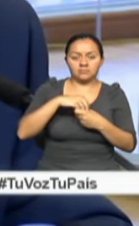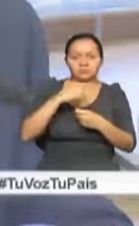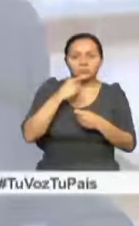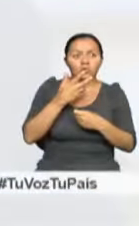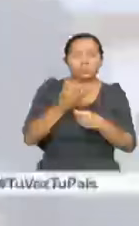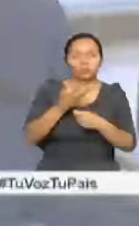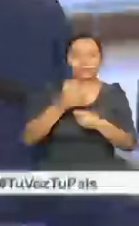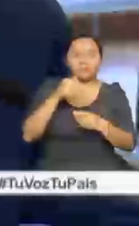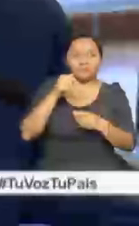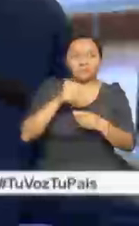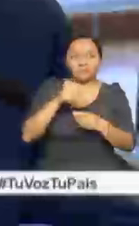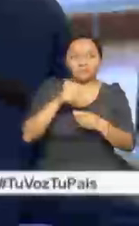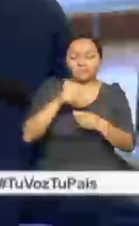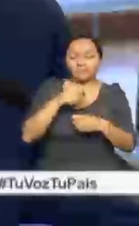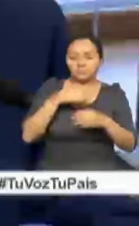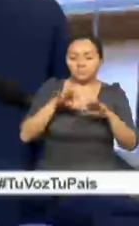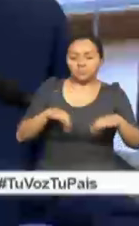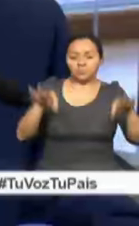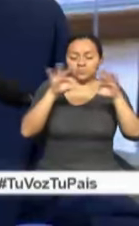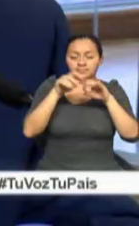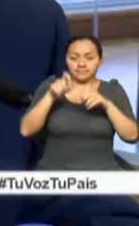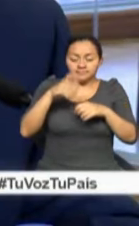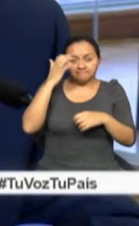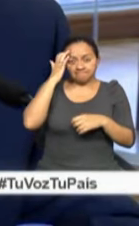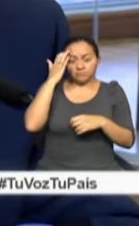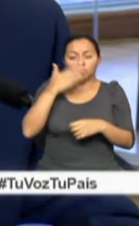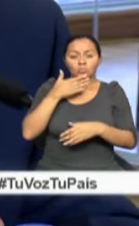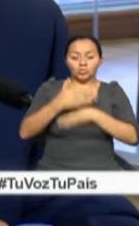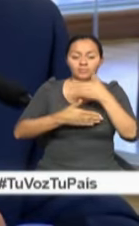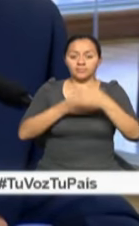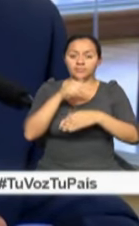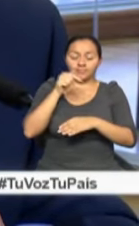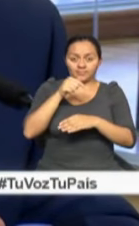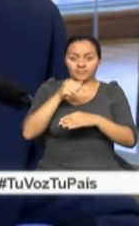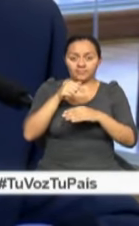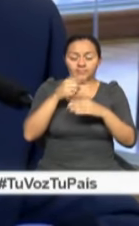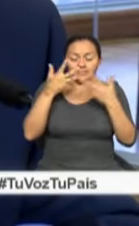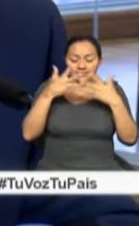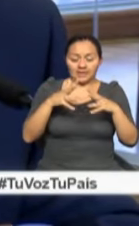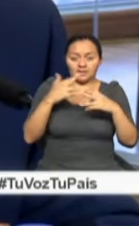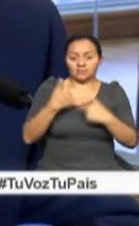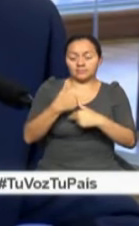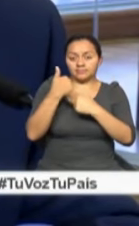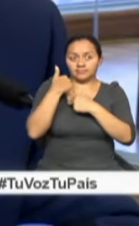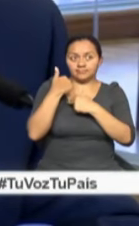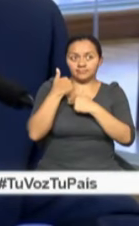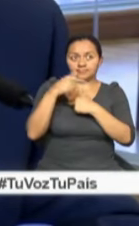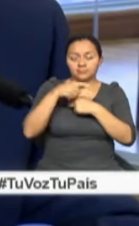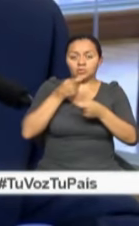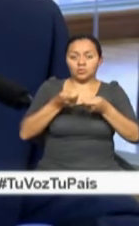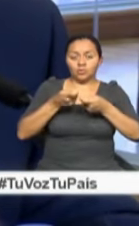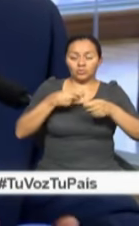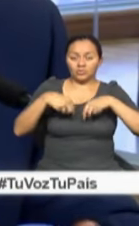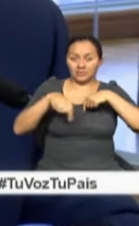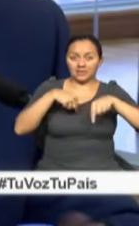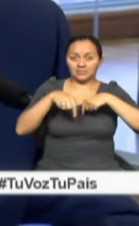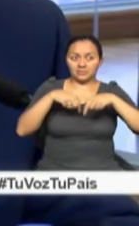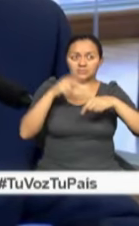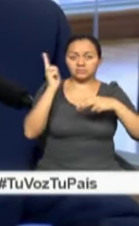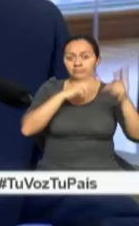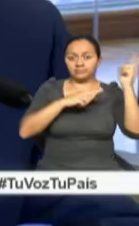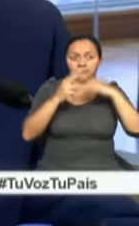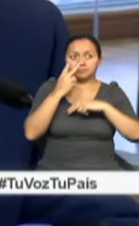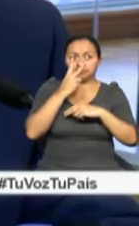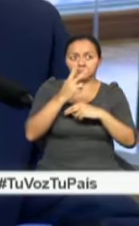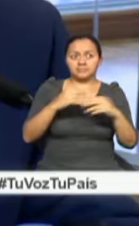problemas que tiene la ley. Deberíamos preocuparnos de que los organismos que tienen a cargo el control del tránsito en el Ecuador hagan pues